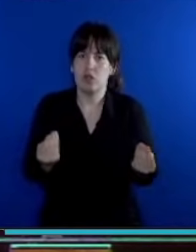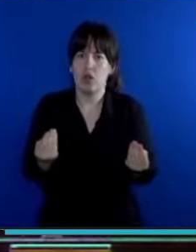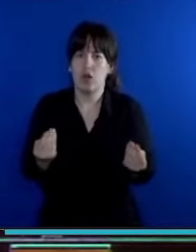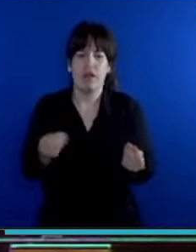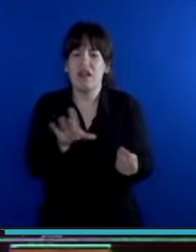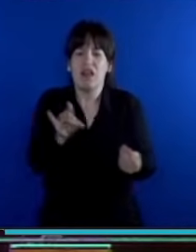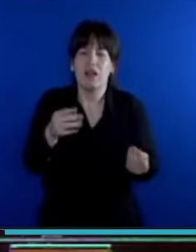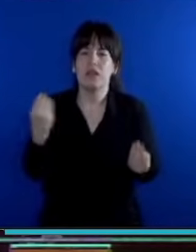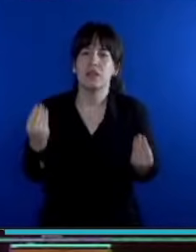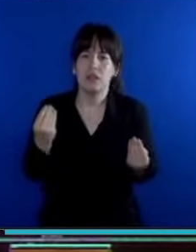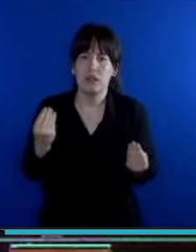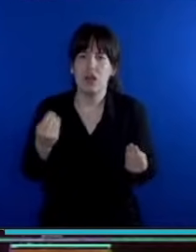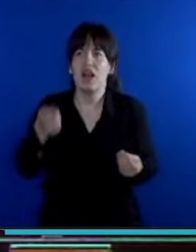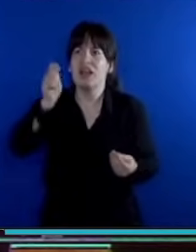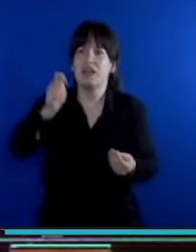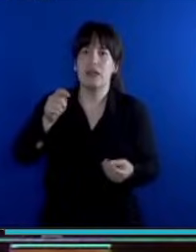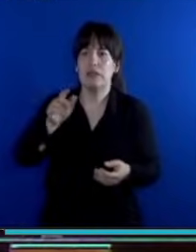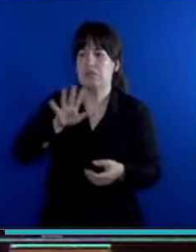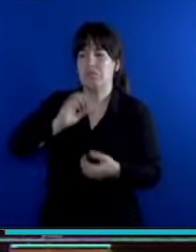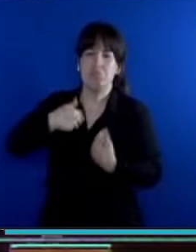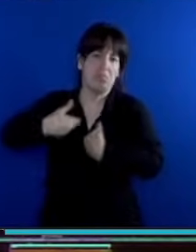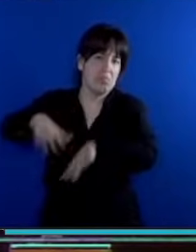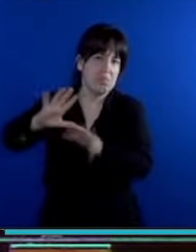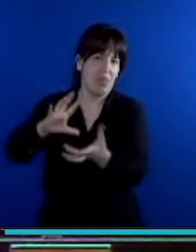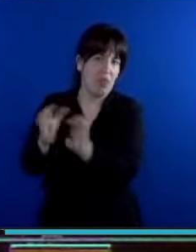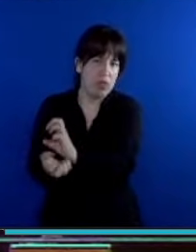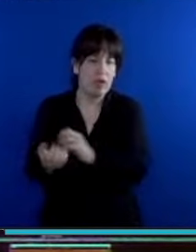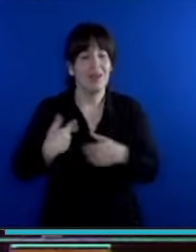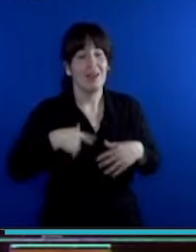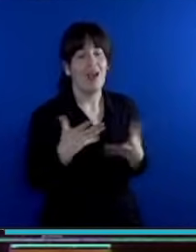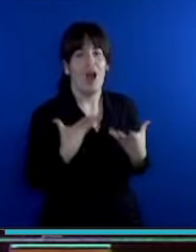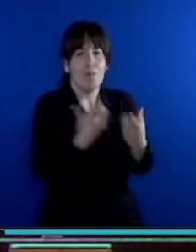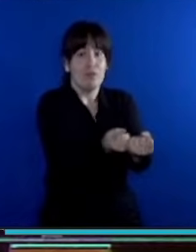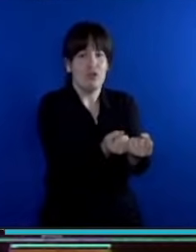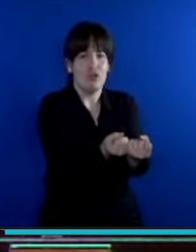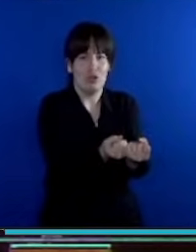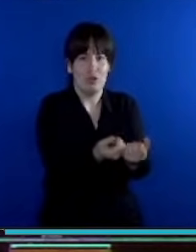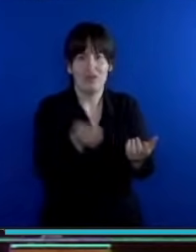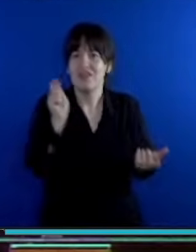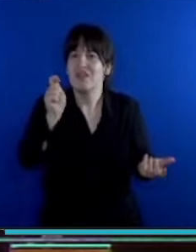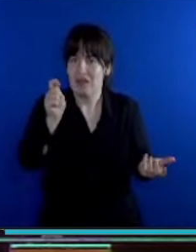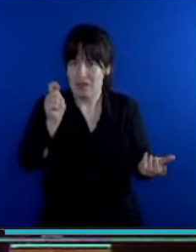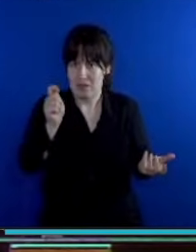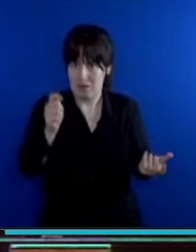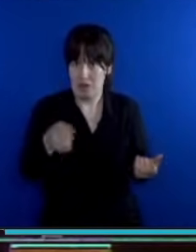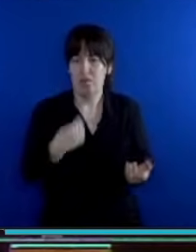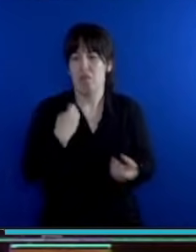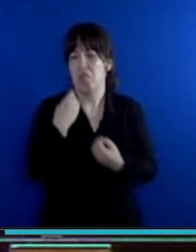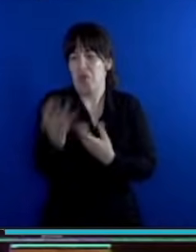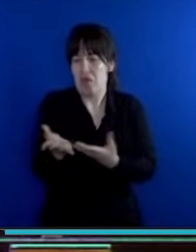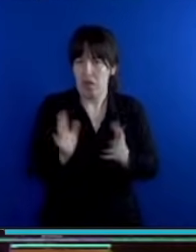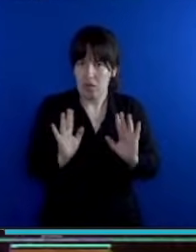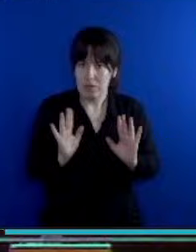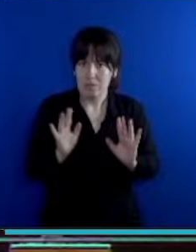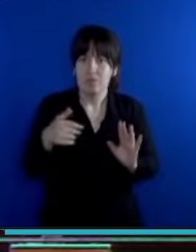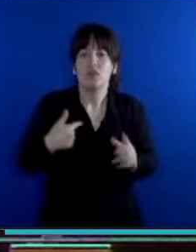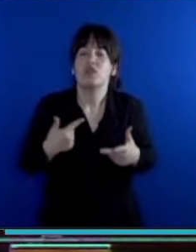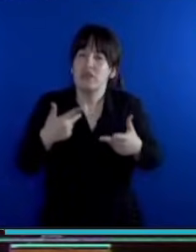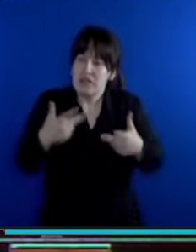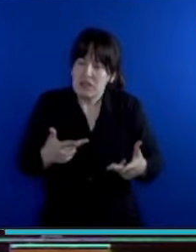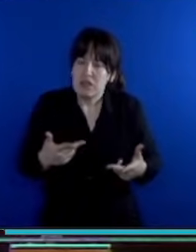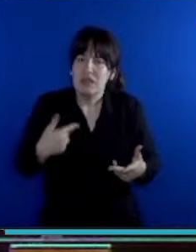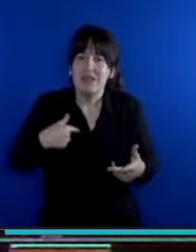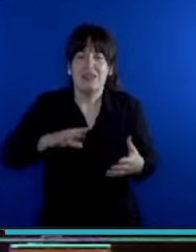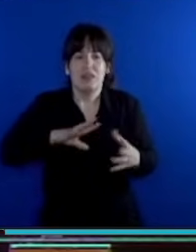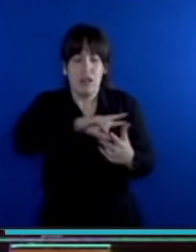elegido? ¿A quiénes ha perjudicado y a quiénes ha beneficiado? Sin exagerar, señor presidente, tenemos que decir que este paquete